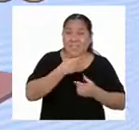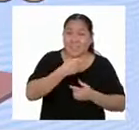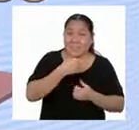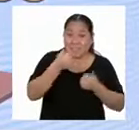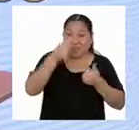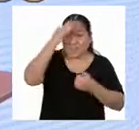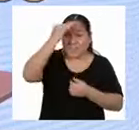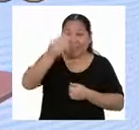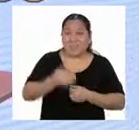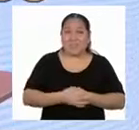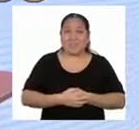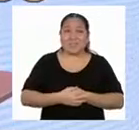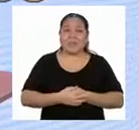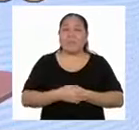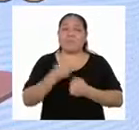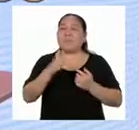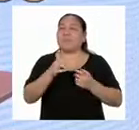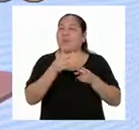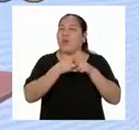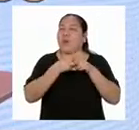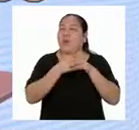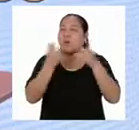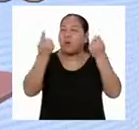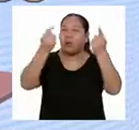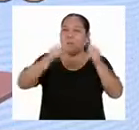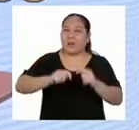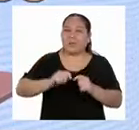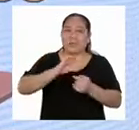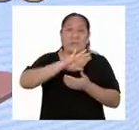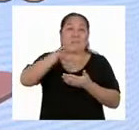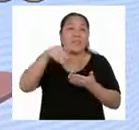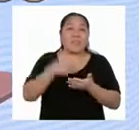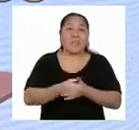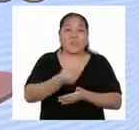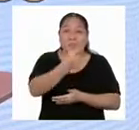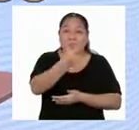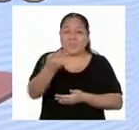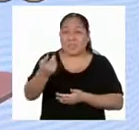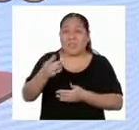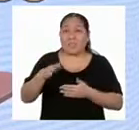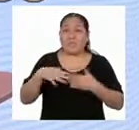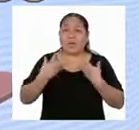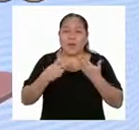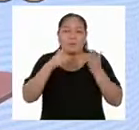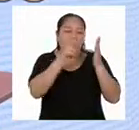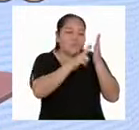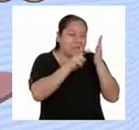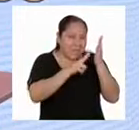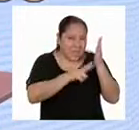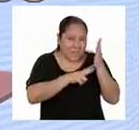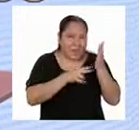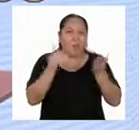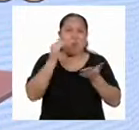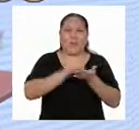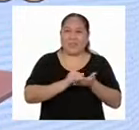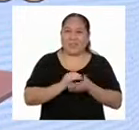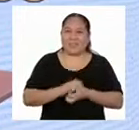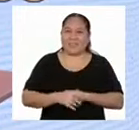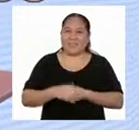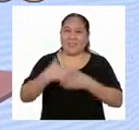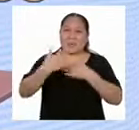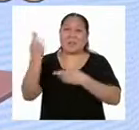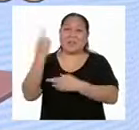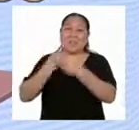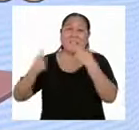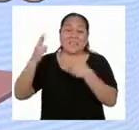y chicos? Vamos a hacer una pequeña pausa para que todas y todos ustedes hagan una segunda lectura por su cuenta.